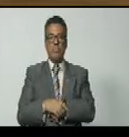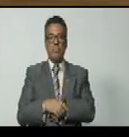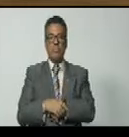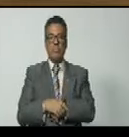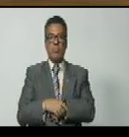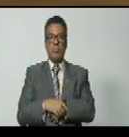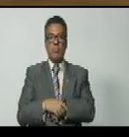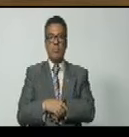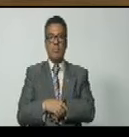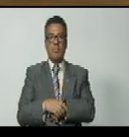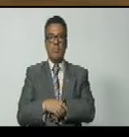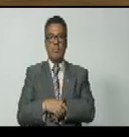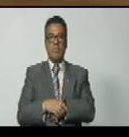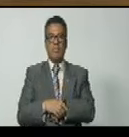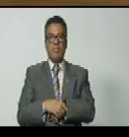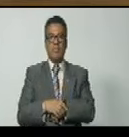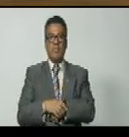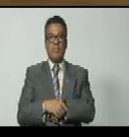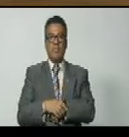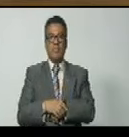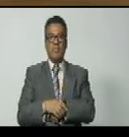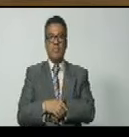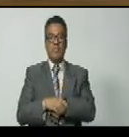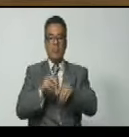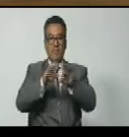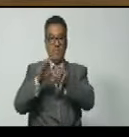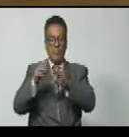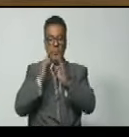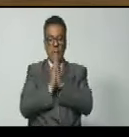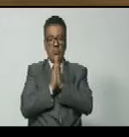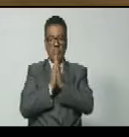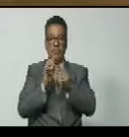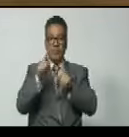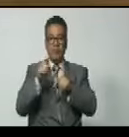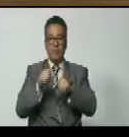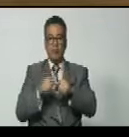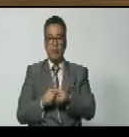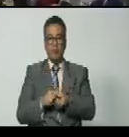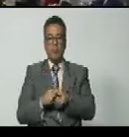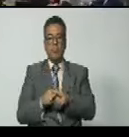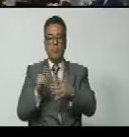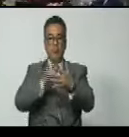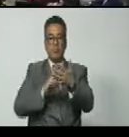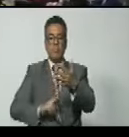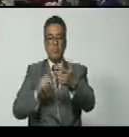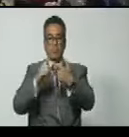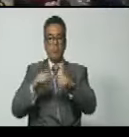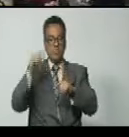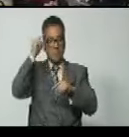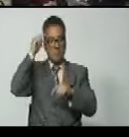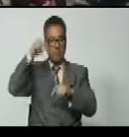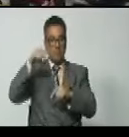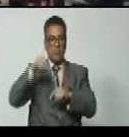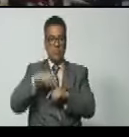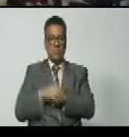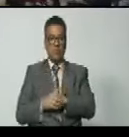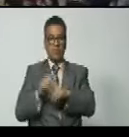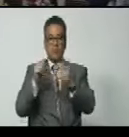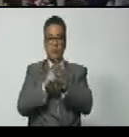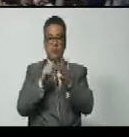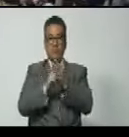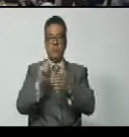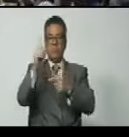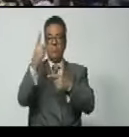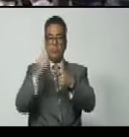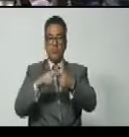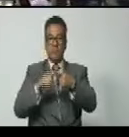Está ronco hoy el timbre. Ciudadana secretaria, sírvase, por favor, dar lectura a la propuesta del orden del día. Punto